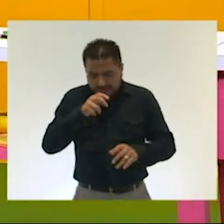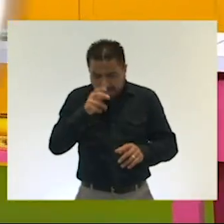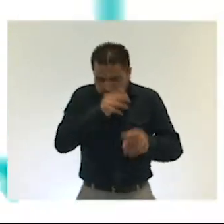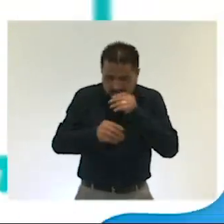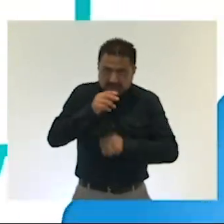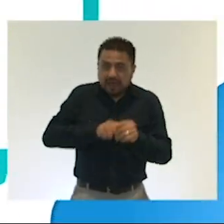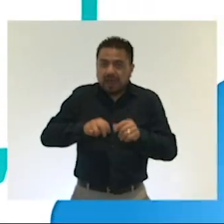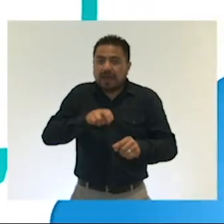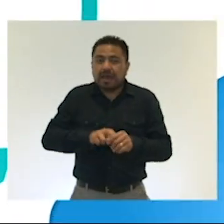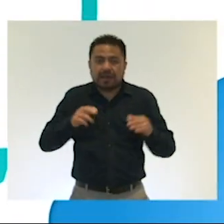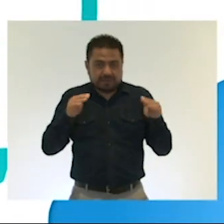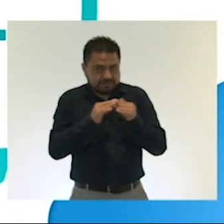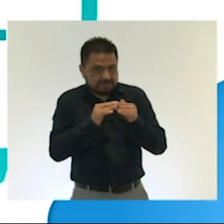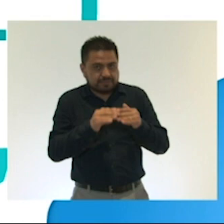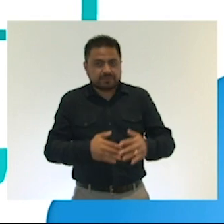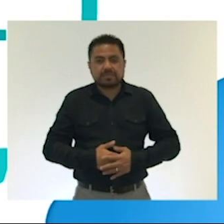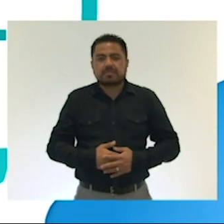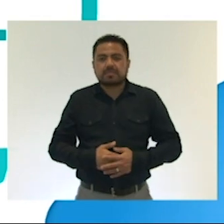Casa.